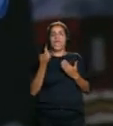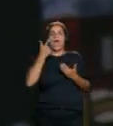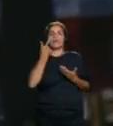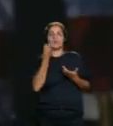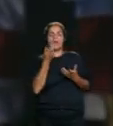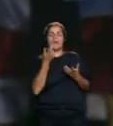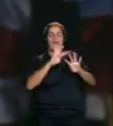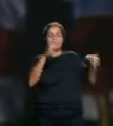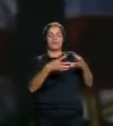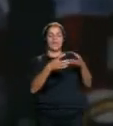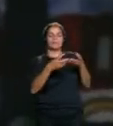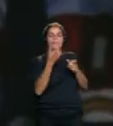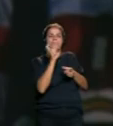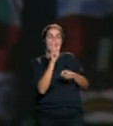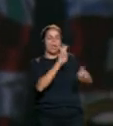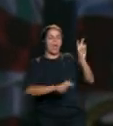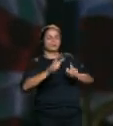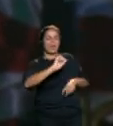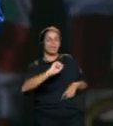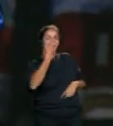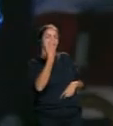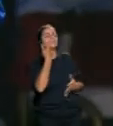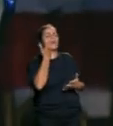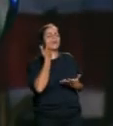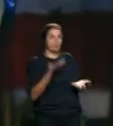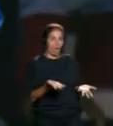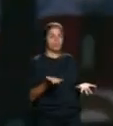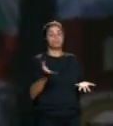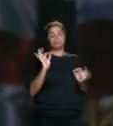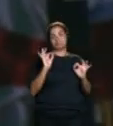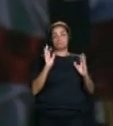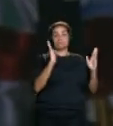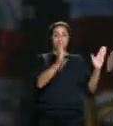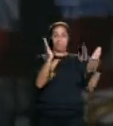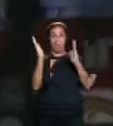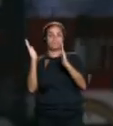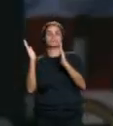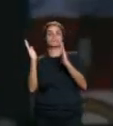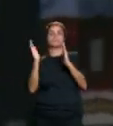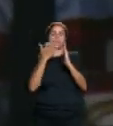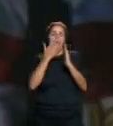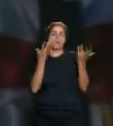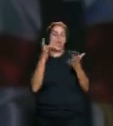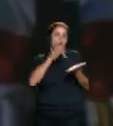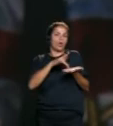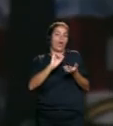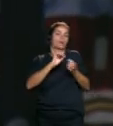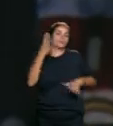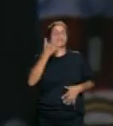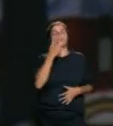Internet. Bueno, durante algunos momentos tuvieron el honor palabras como